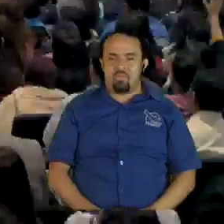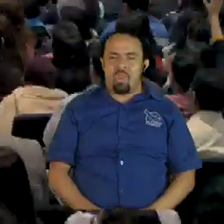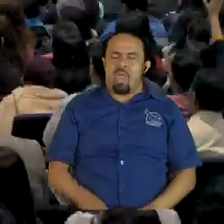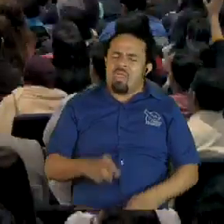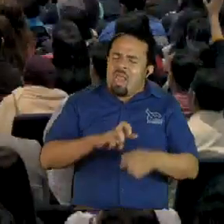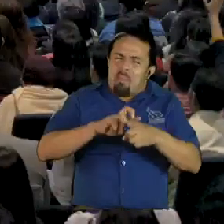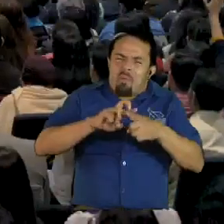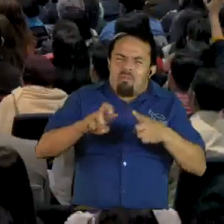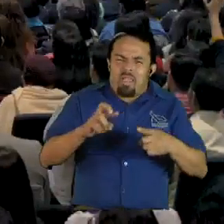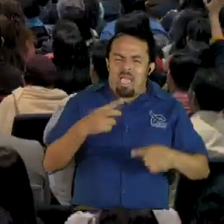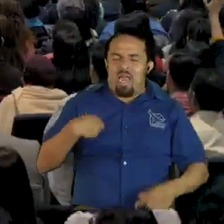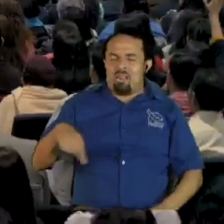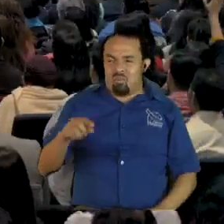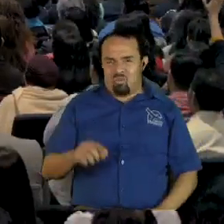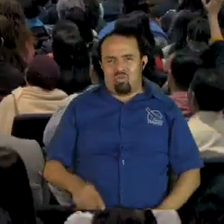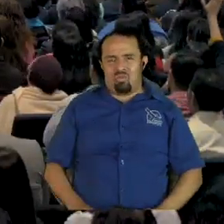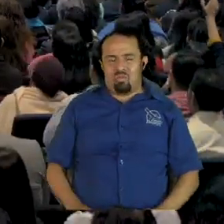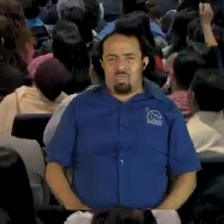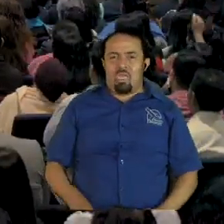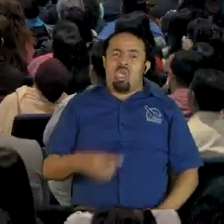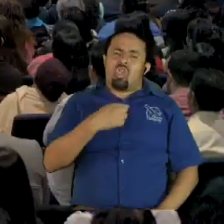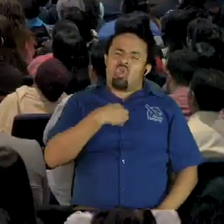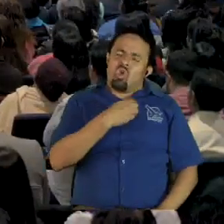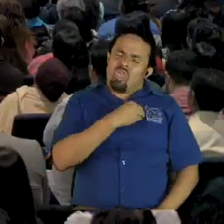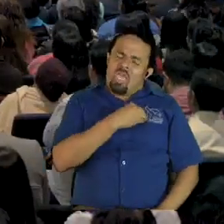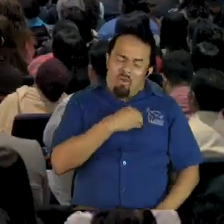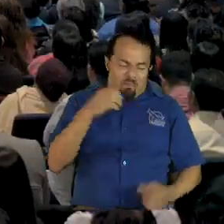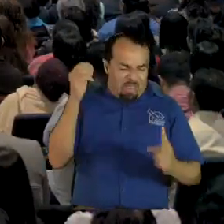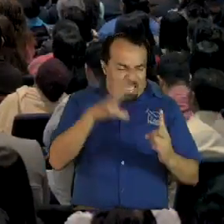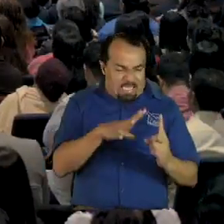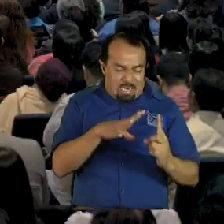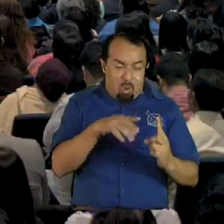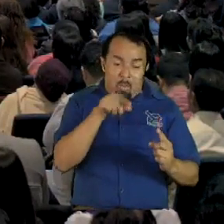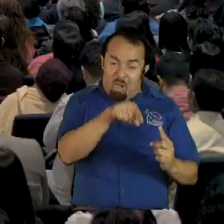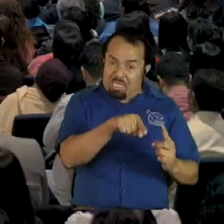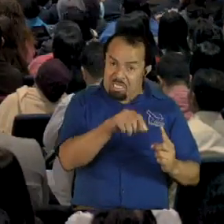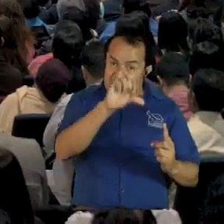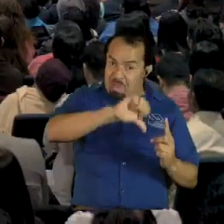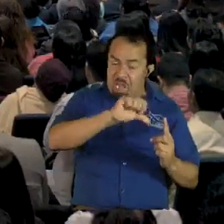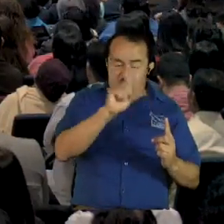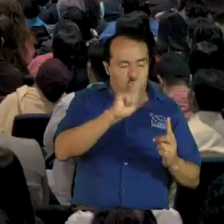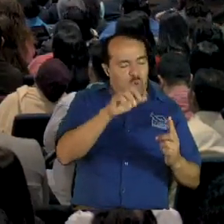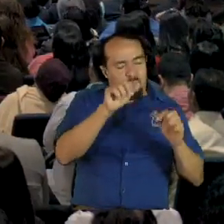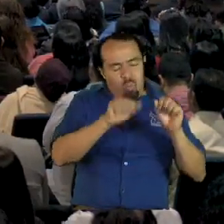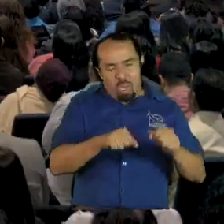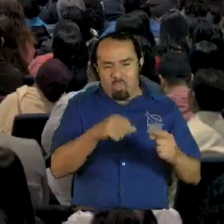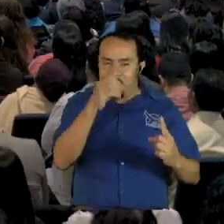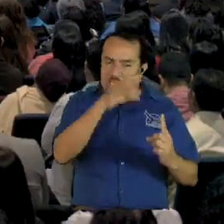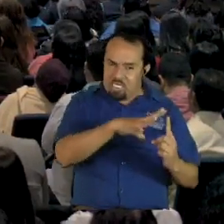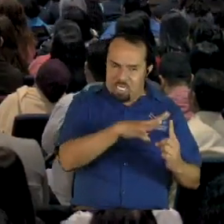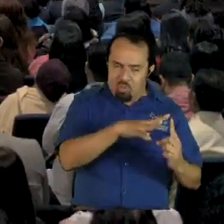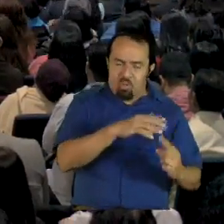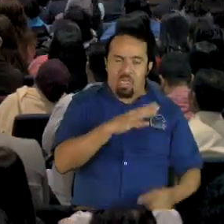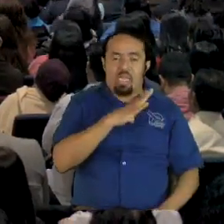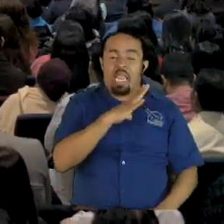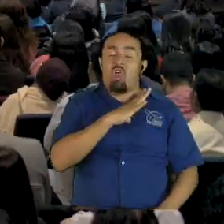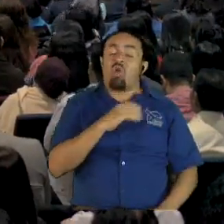yo me le quiero manifestar a este, yo lo quiero bendecir, pero así como está, no puedo.